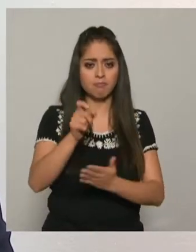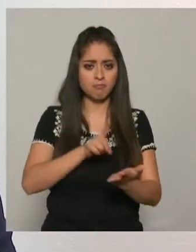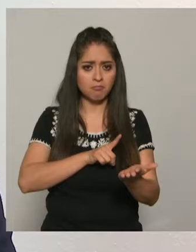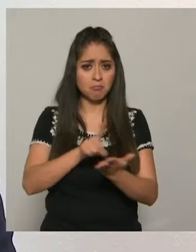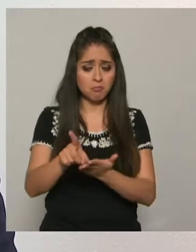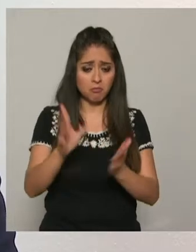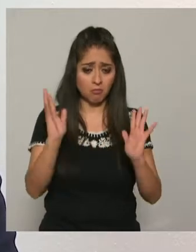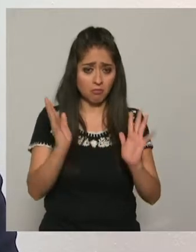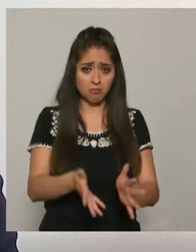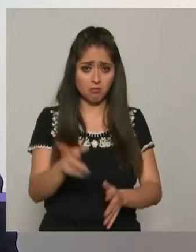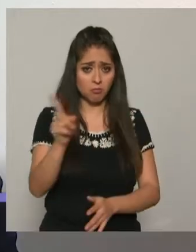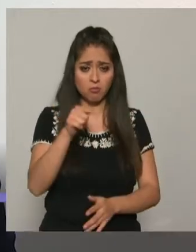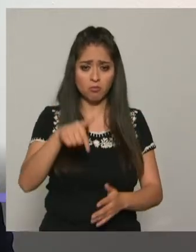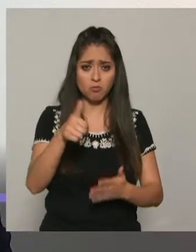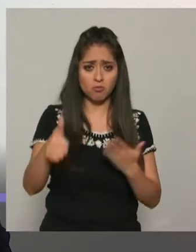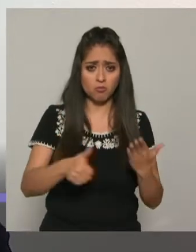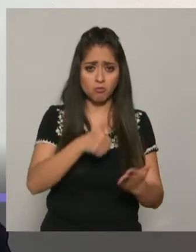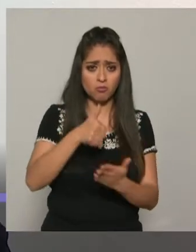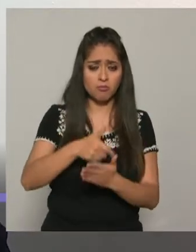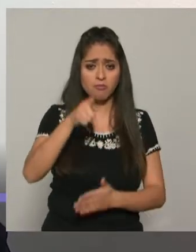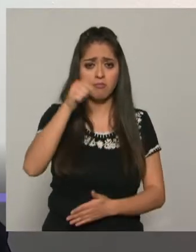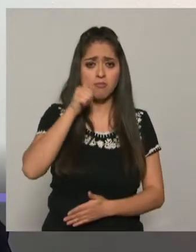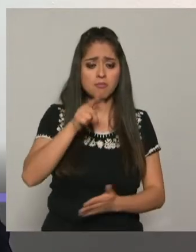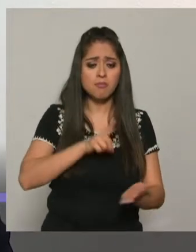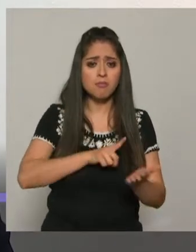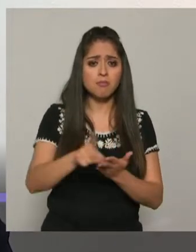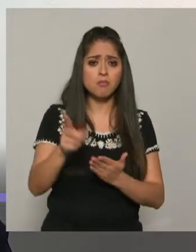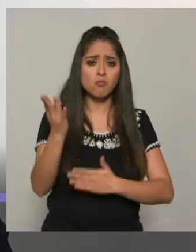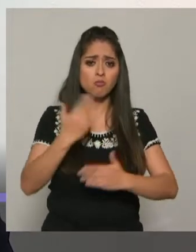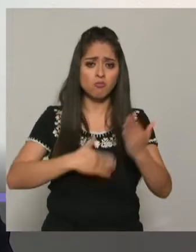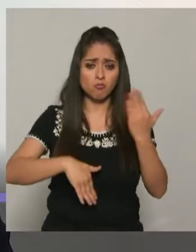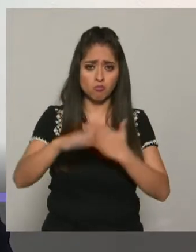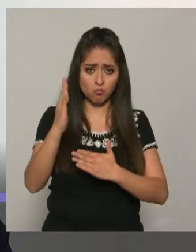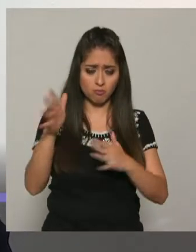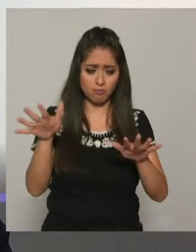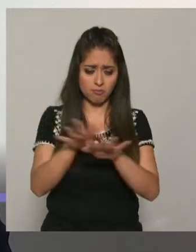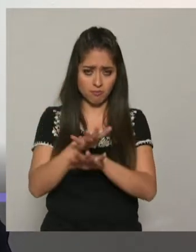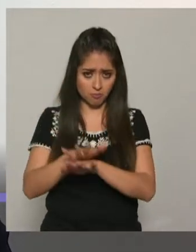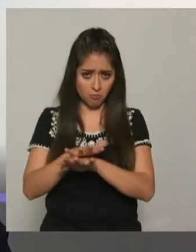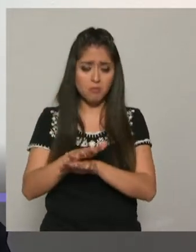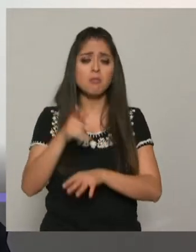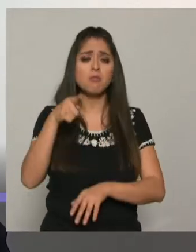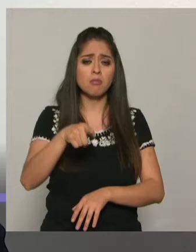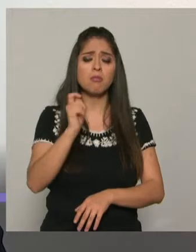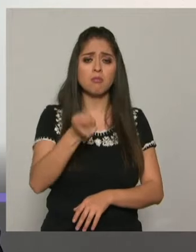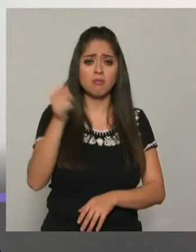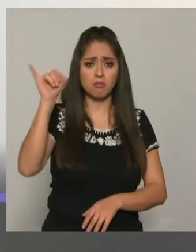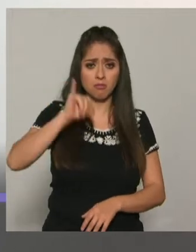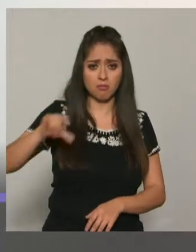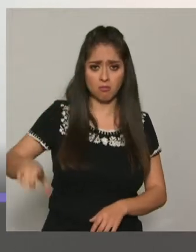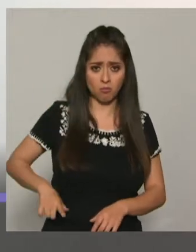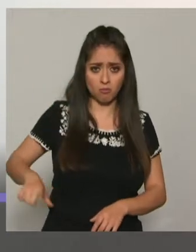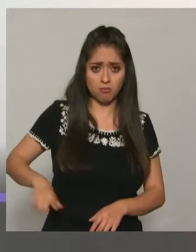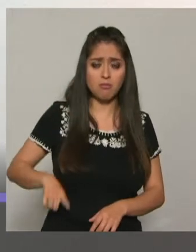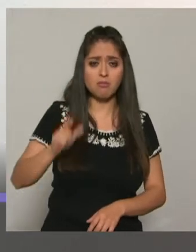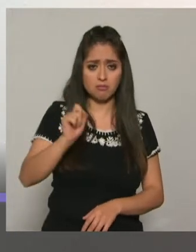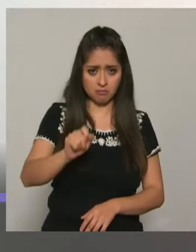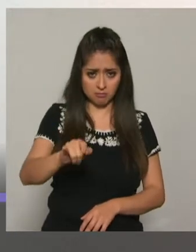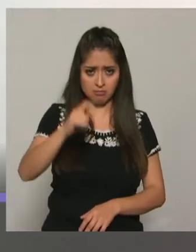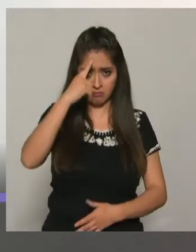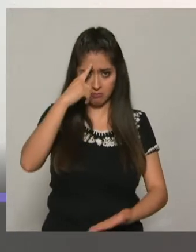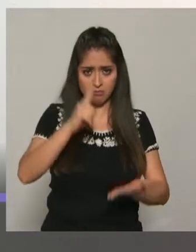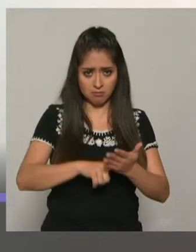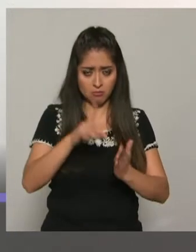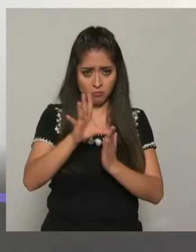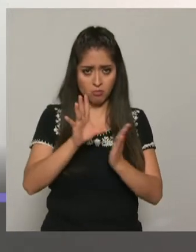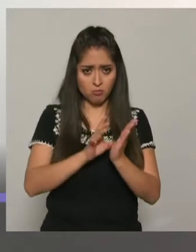detiene. Esta ciudad es una ciudad de derechos e innovación, y gracias a eso, gracias a que la jefa de gobierno cree en la Constitución y